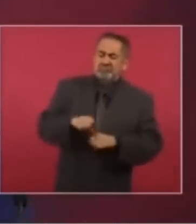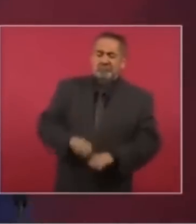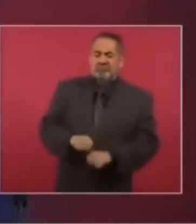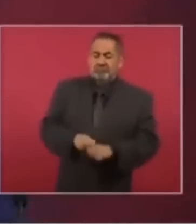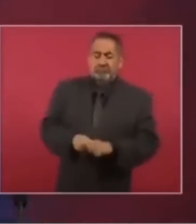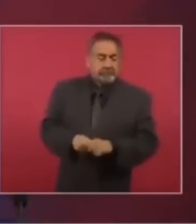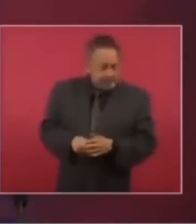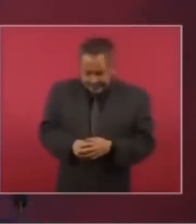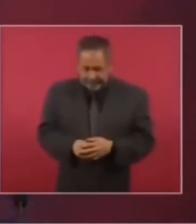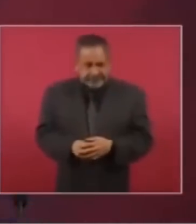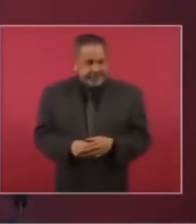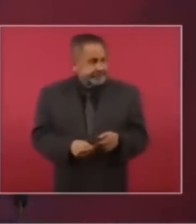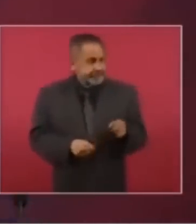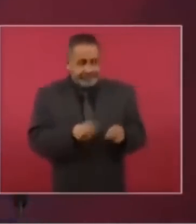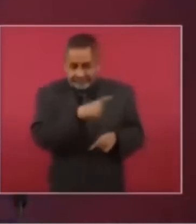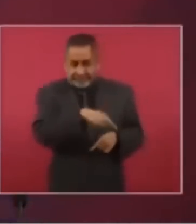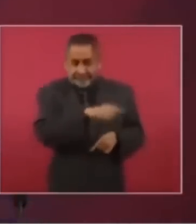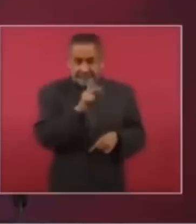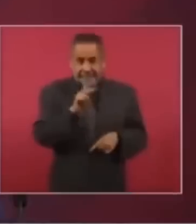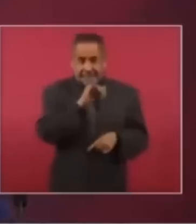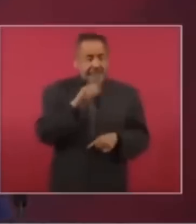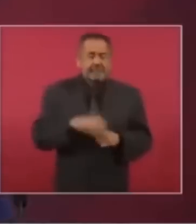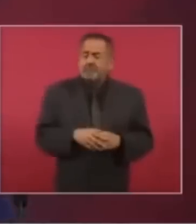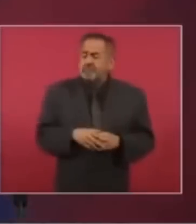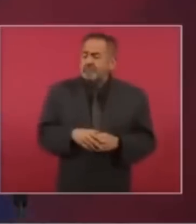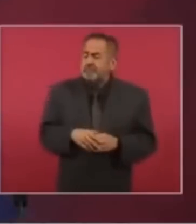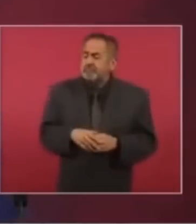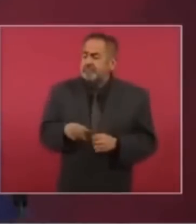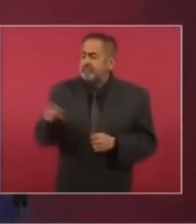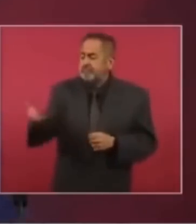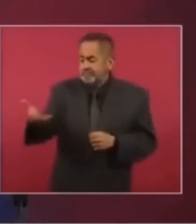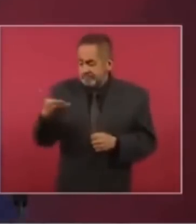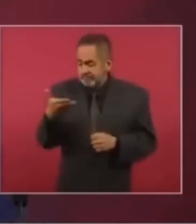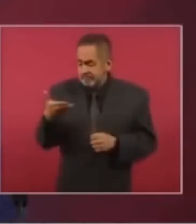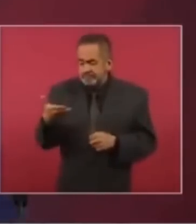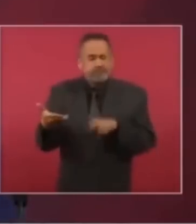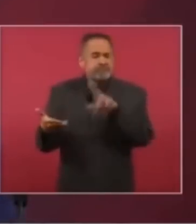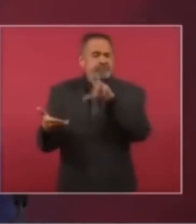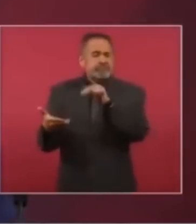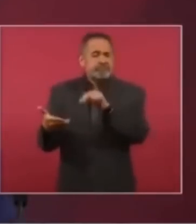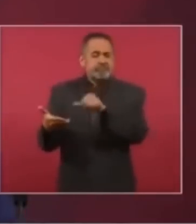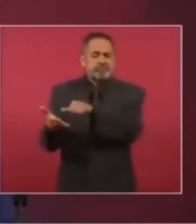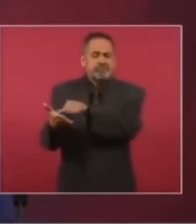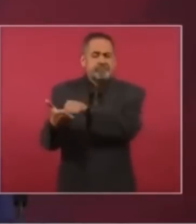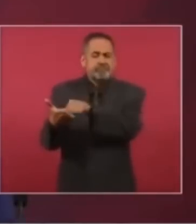se atreven a cancelar la ley